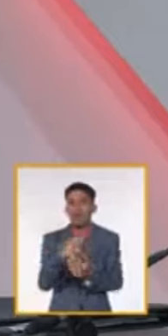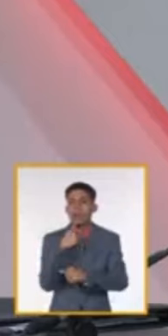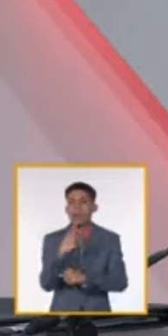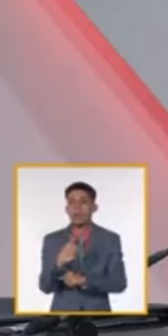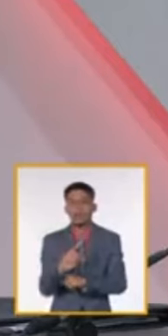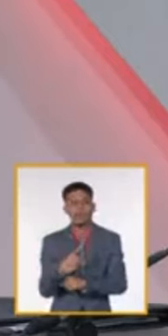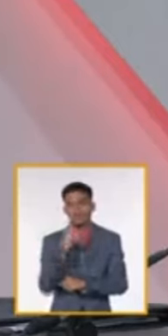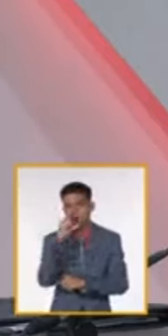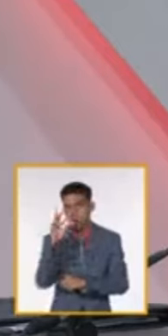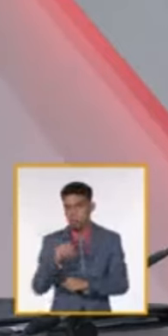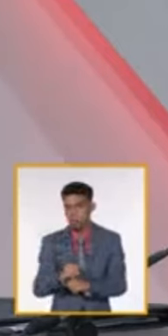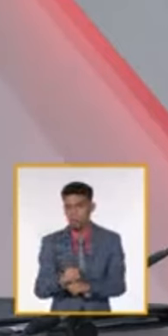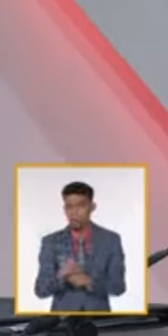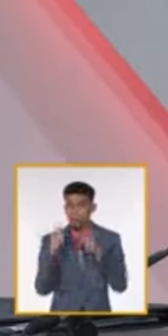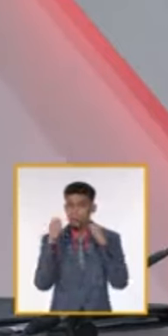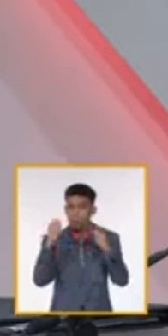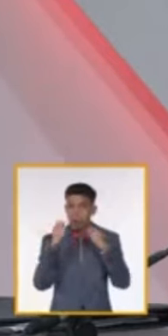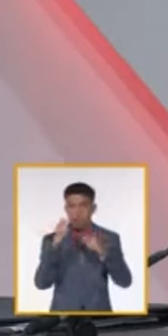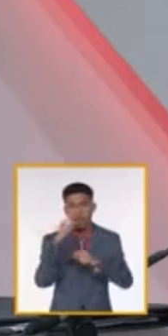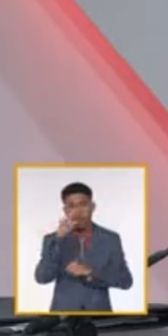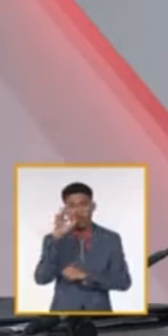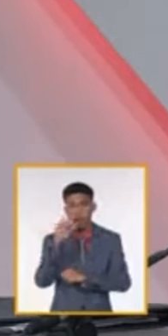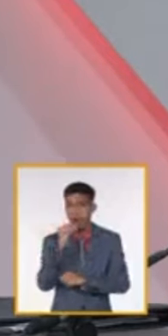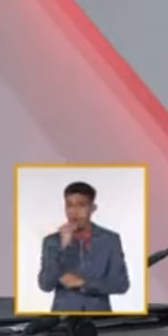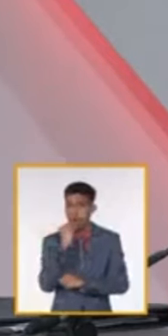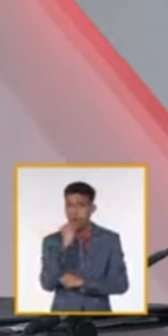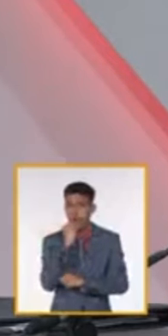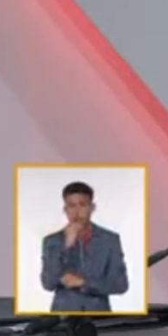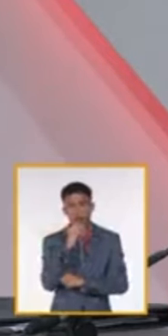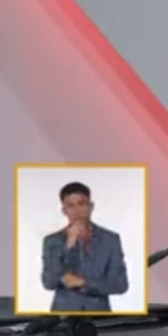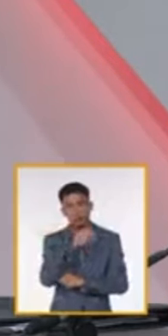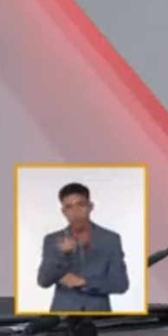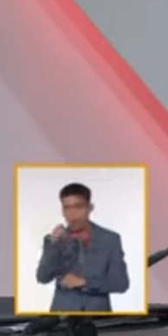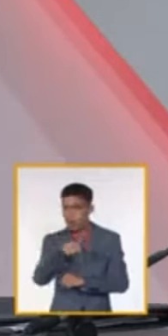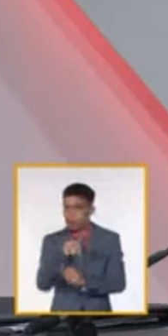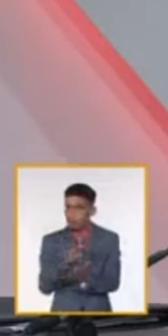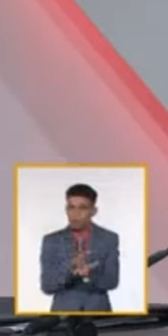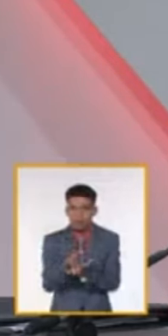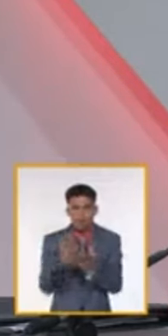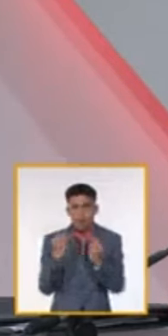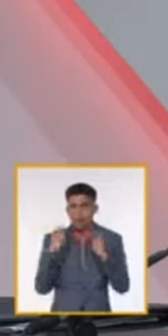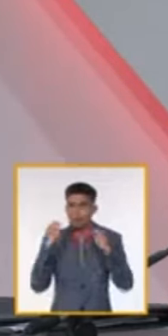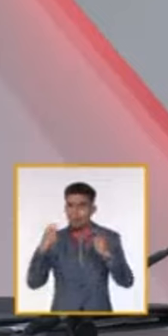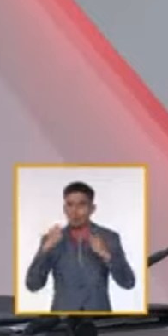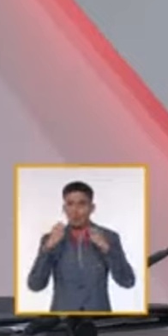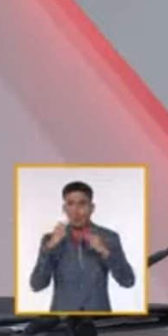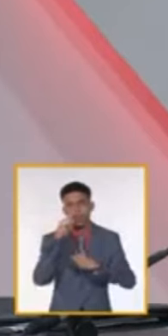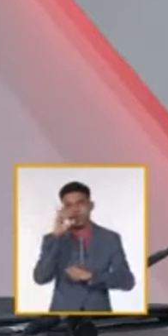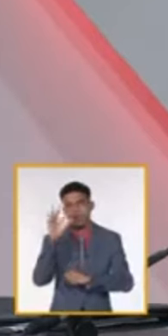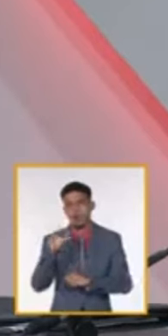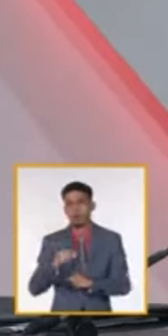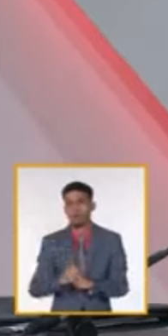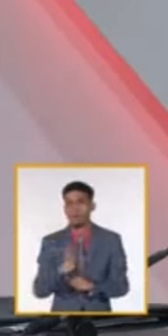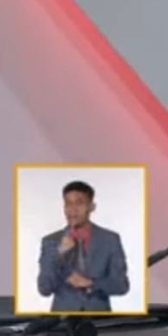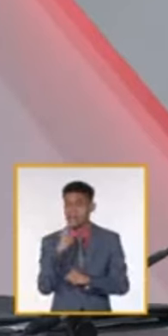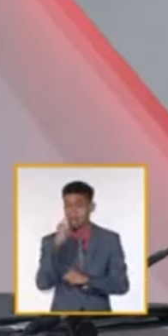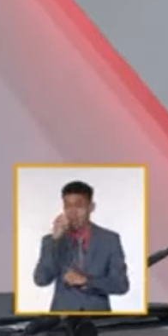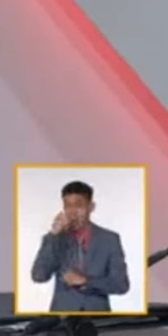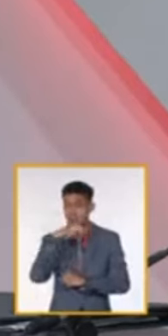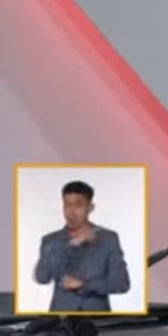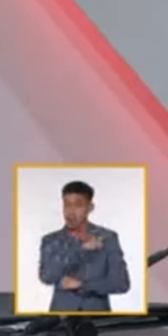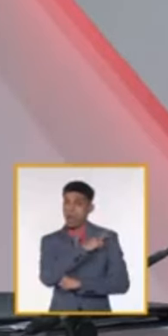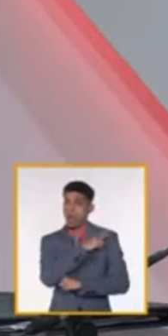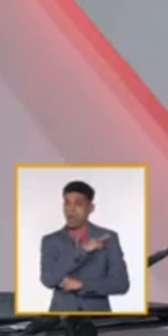que no podían seguir las protestas, y además se ha generado especies de propuestas legislativas para criminalizar todo lo